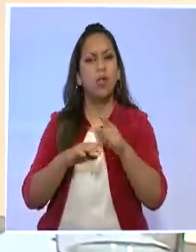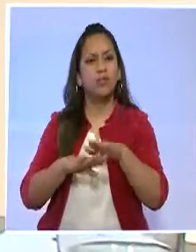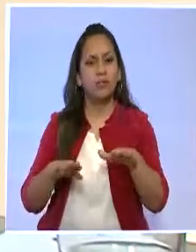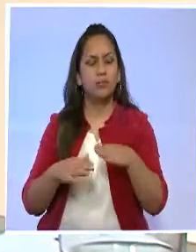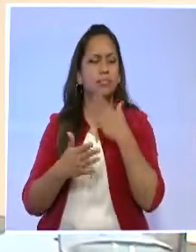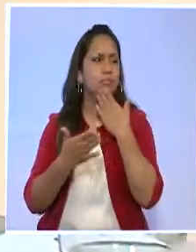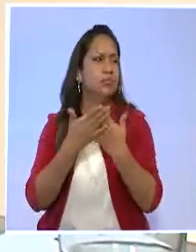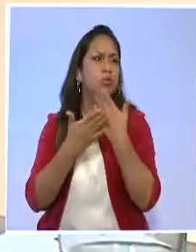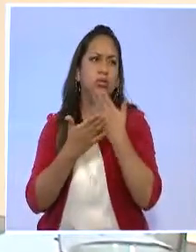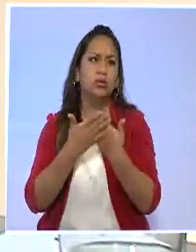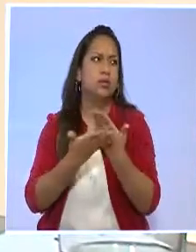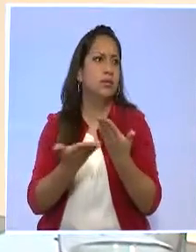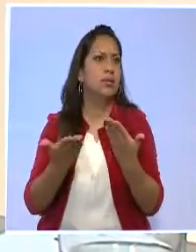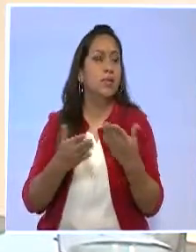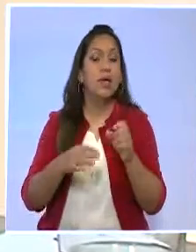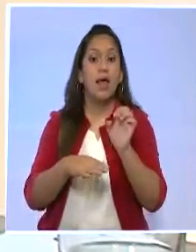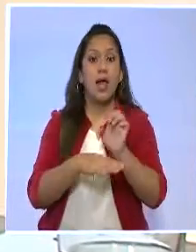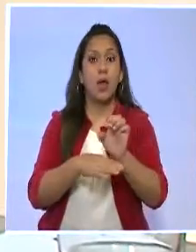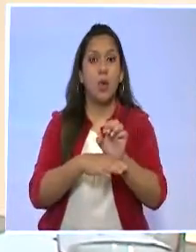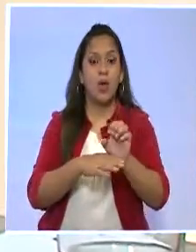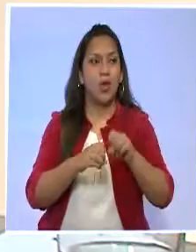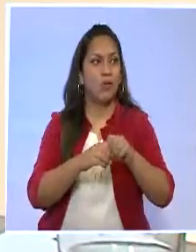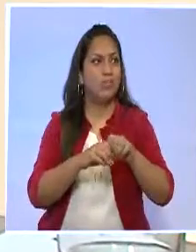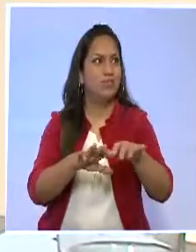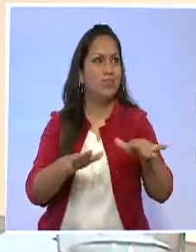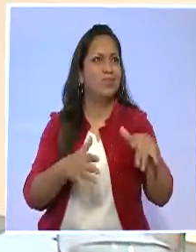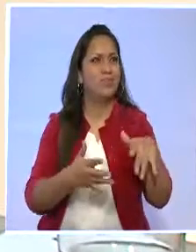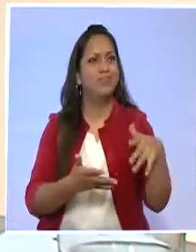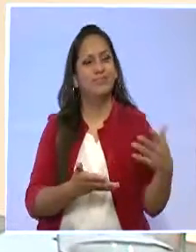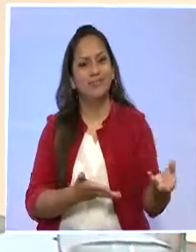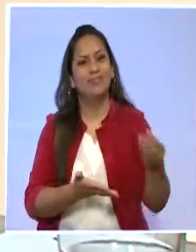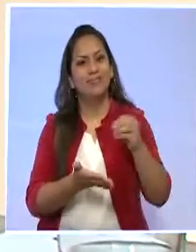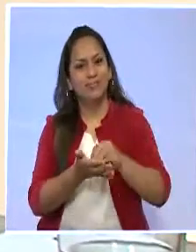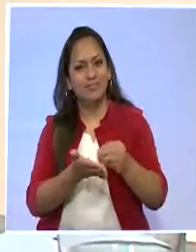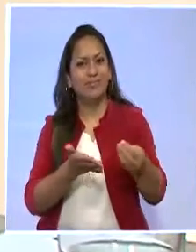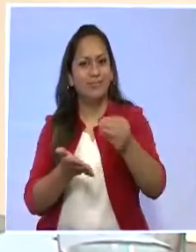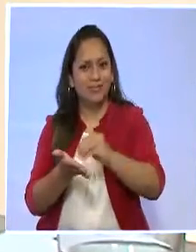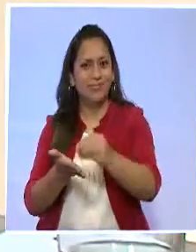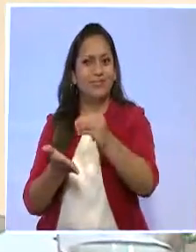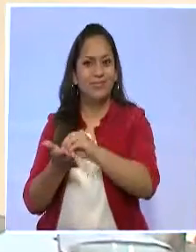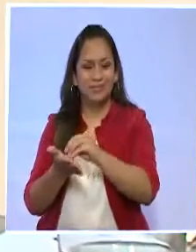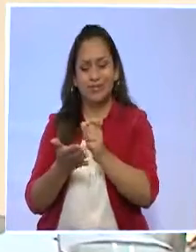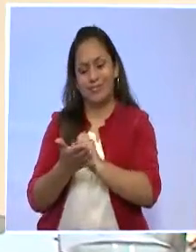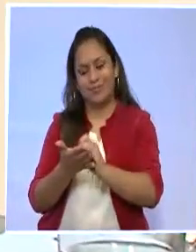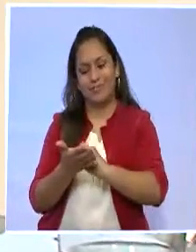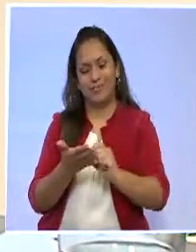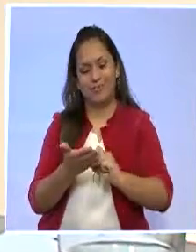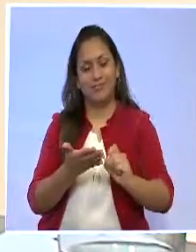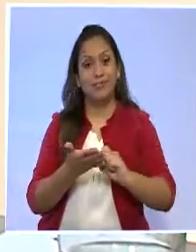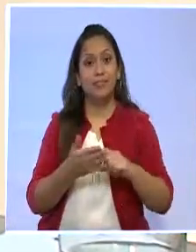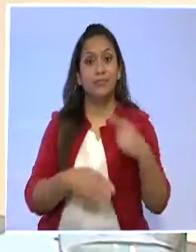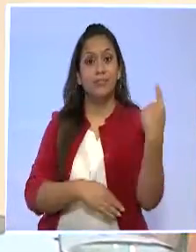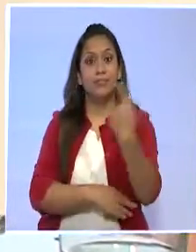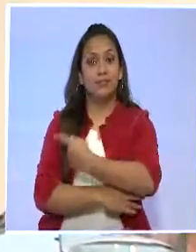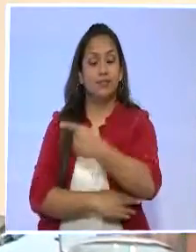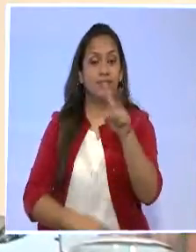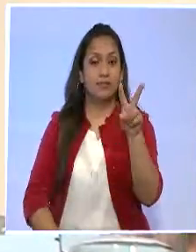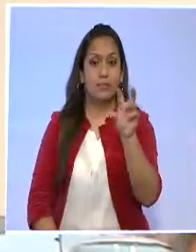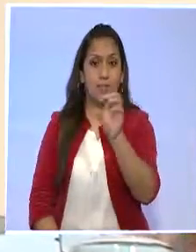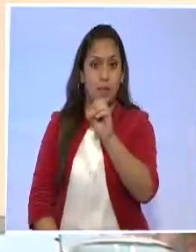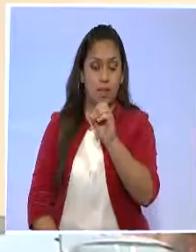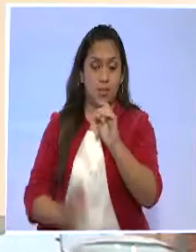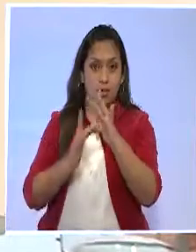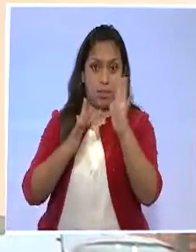de la patria quad oriana nos han hecho llegar sus aportes a través de sus telas que serán tejidas el día 20 de abril